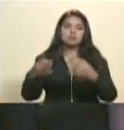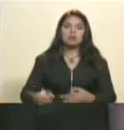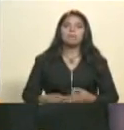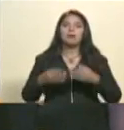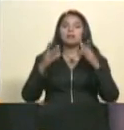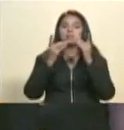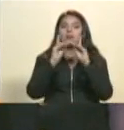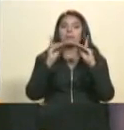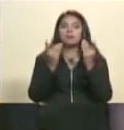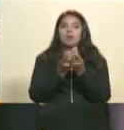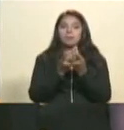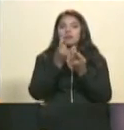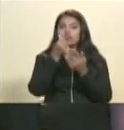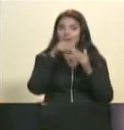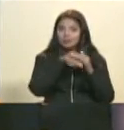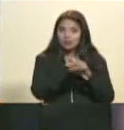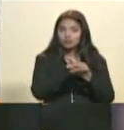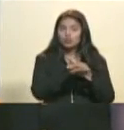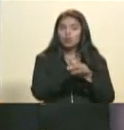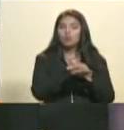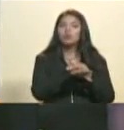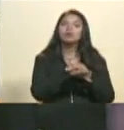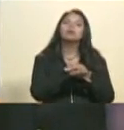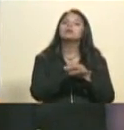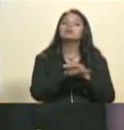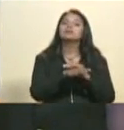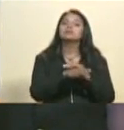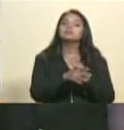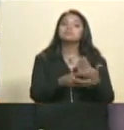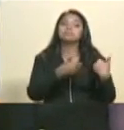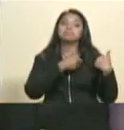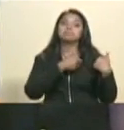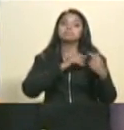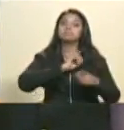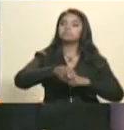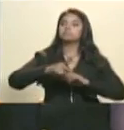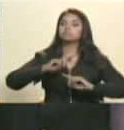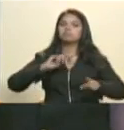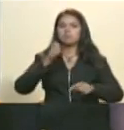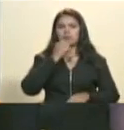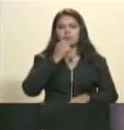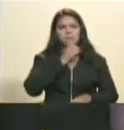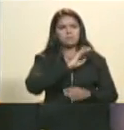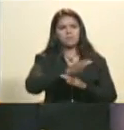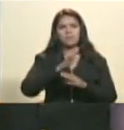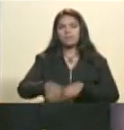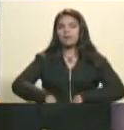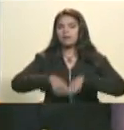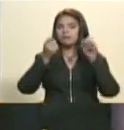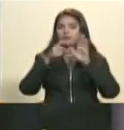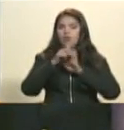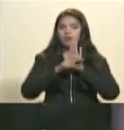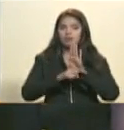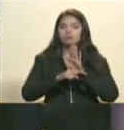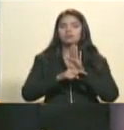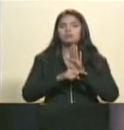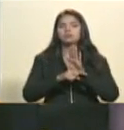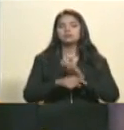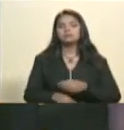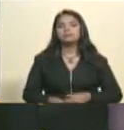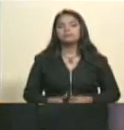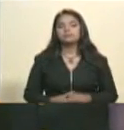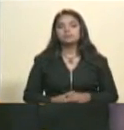Departamento del Tesoro, se arroga atribuciones extraterritoriales que violan flagrantemente